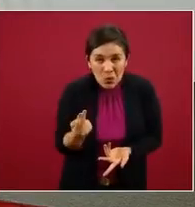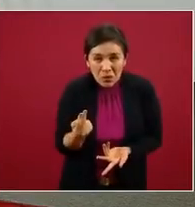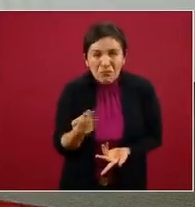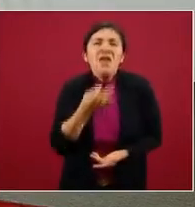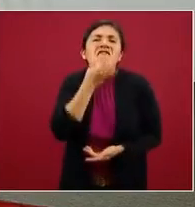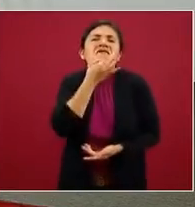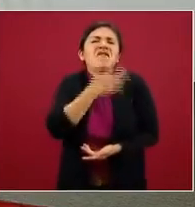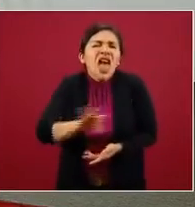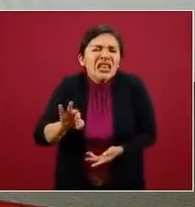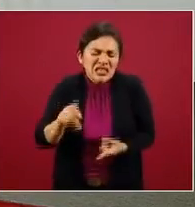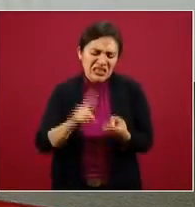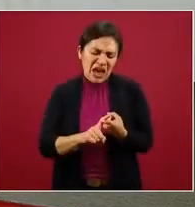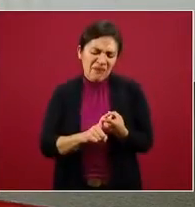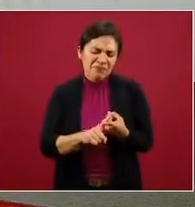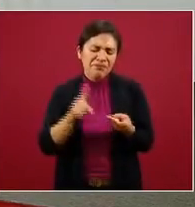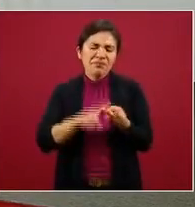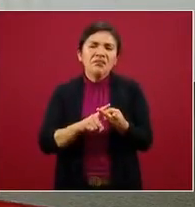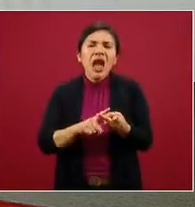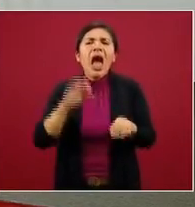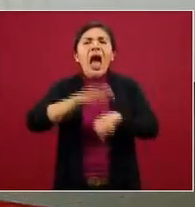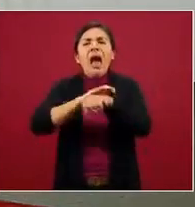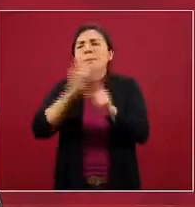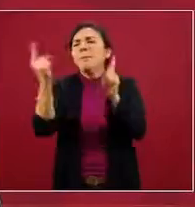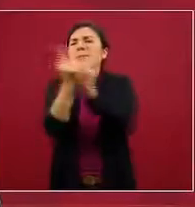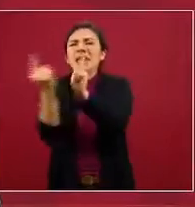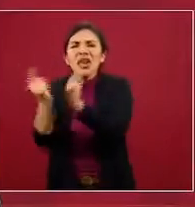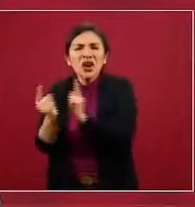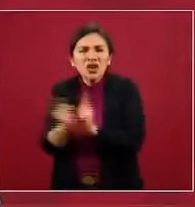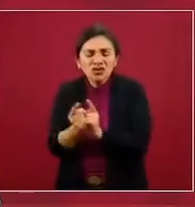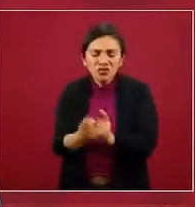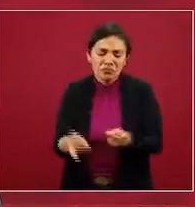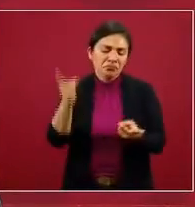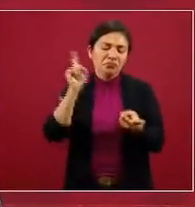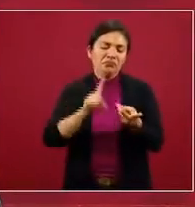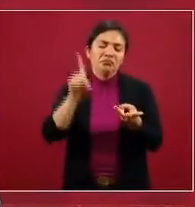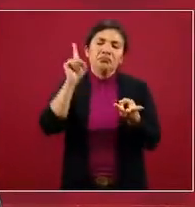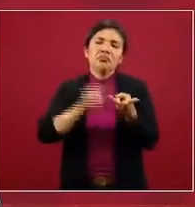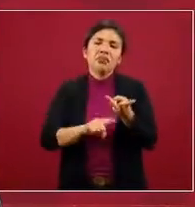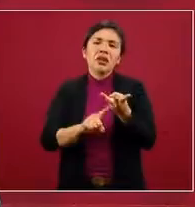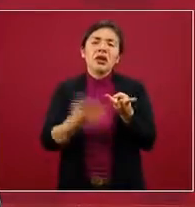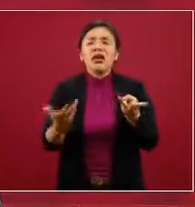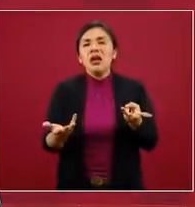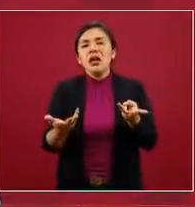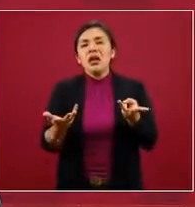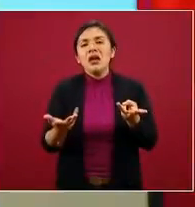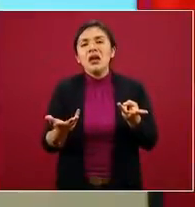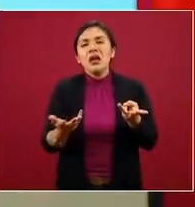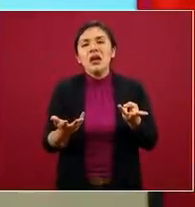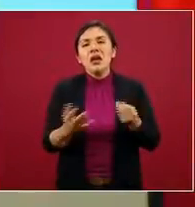Una fiesta familiar, un encuentro con los amigos que no he visto en mucho tiempo, un